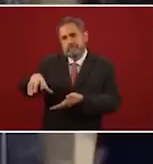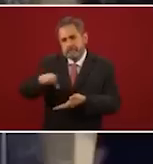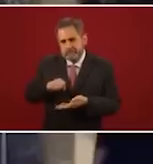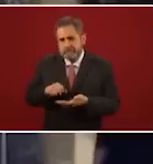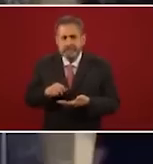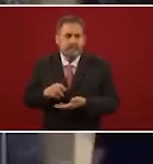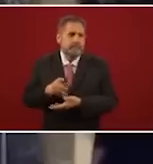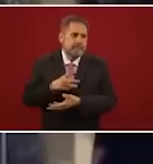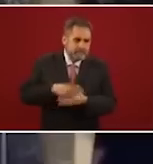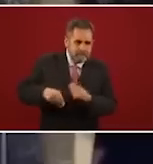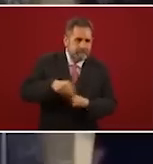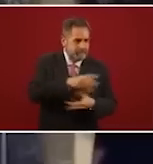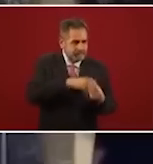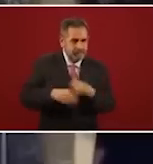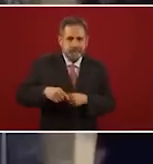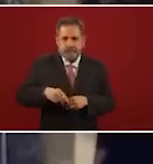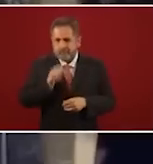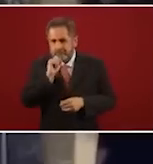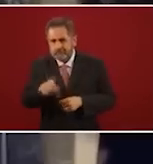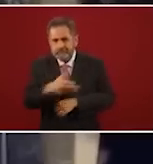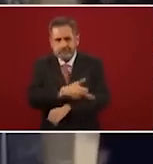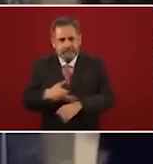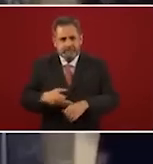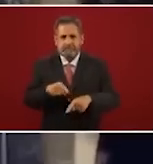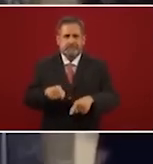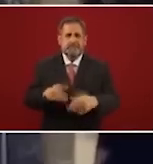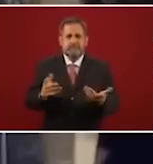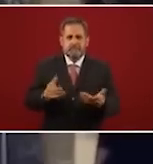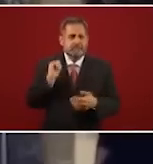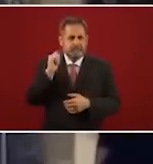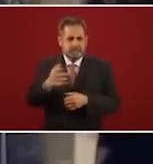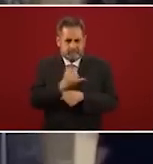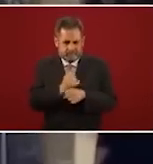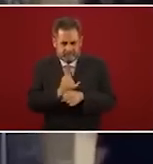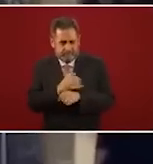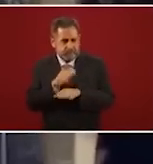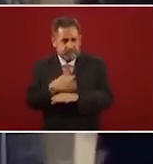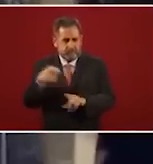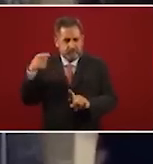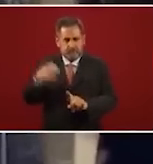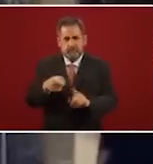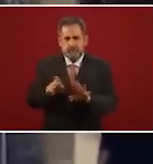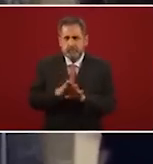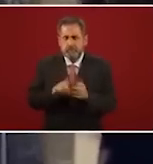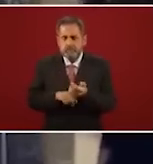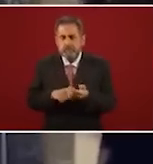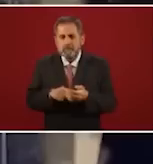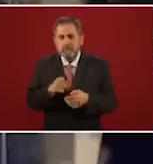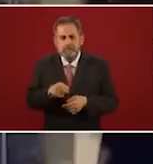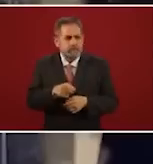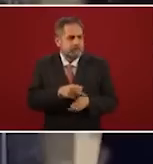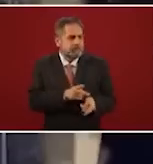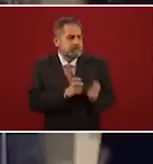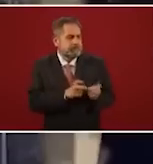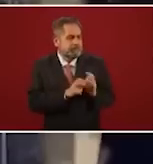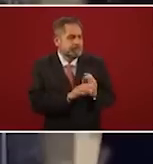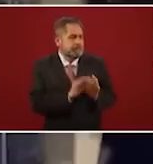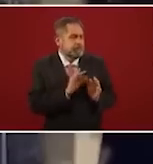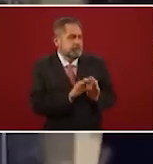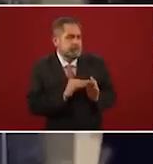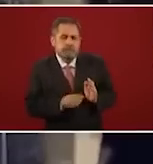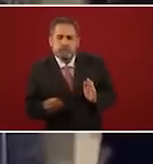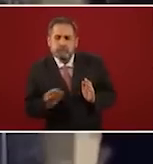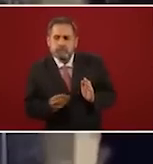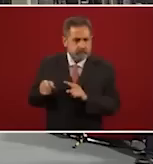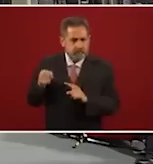se los vendían a los propios familiares de los pacientes? ¿Hay una investigación al respecto sobre esto, digamos como ese pequeño robo hormiga que se